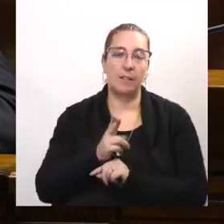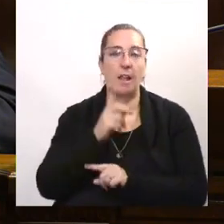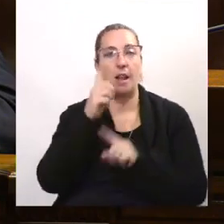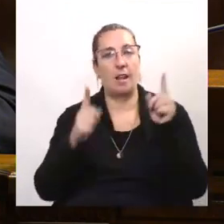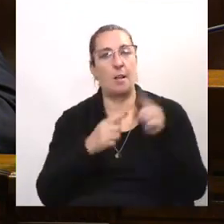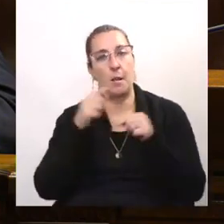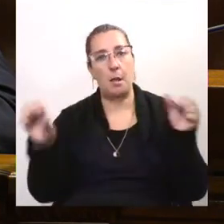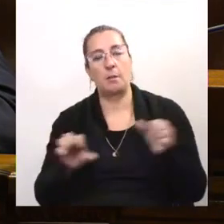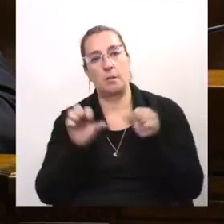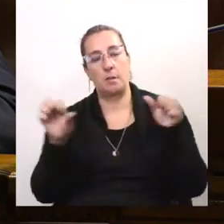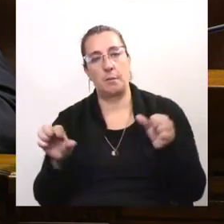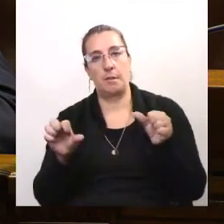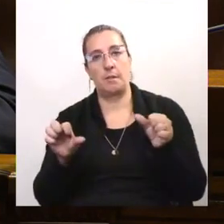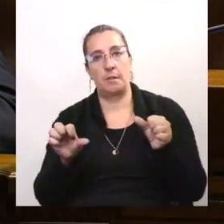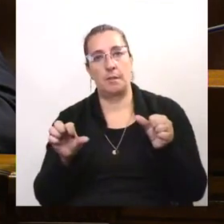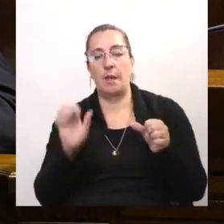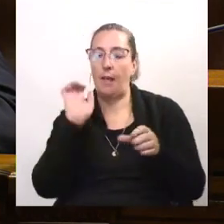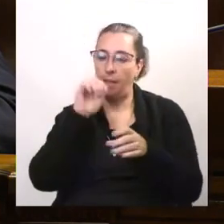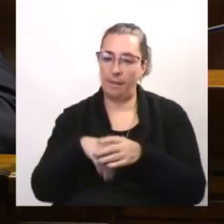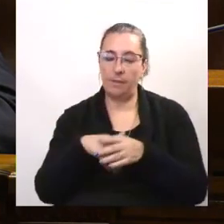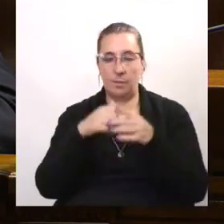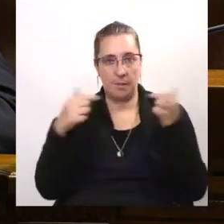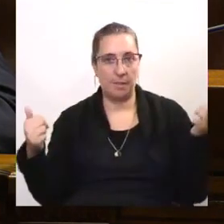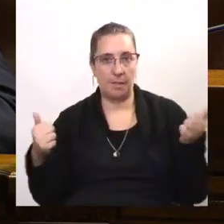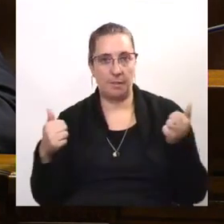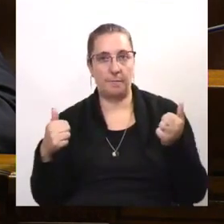determinado accionamiento dentro de la materia